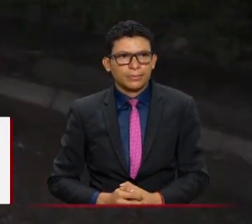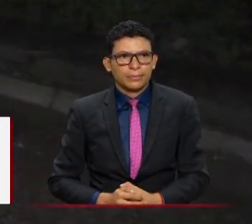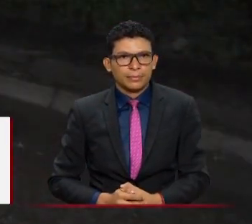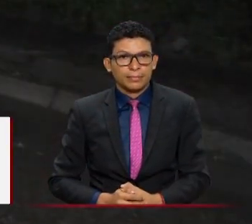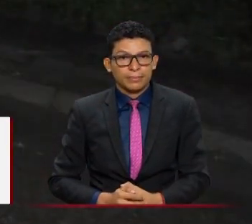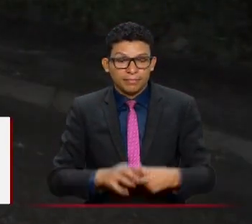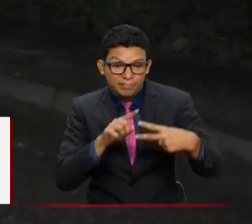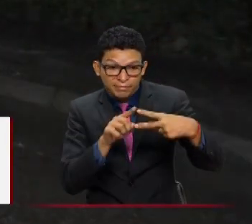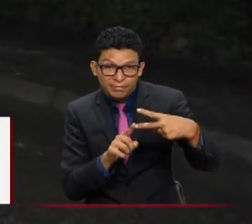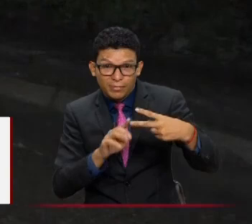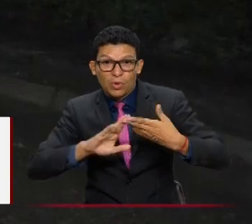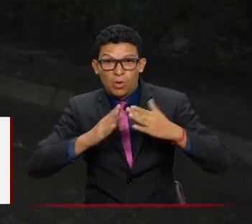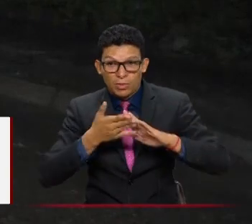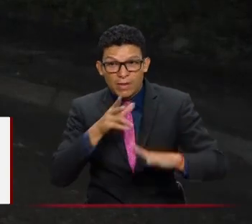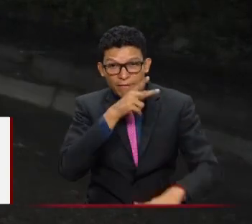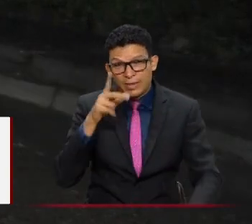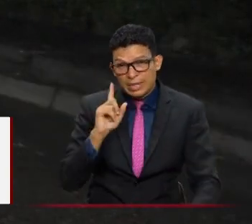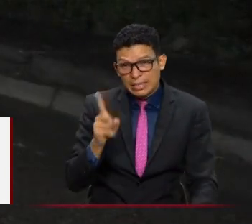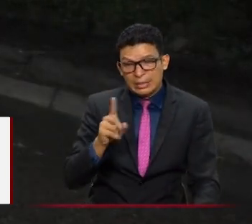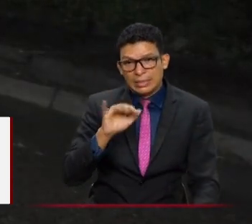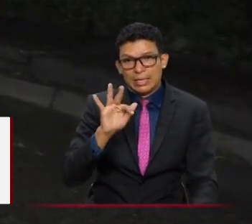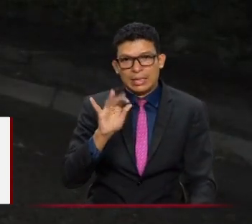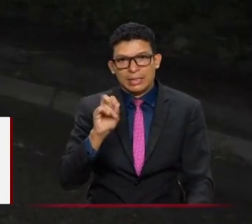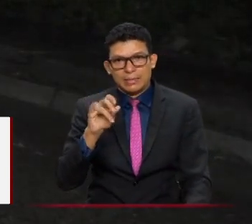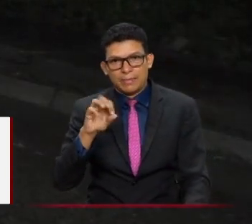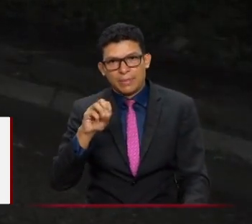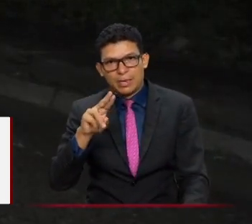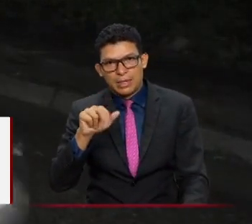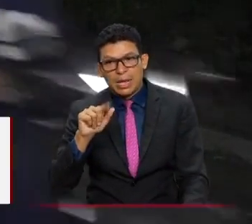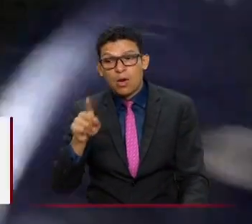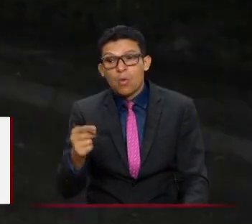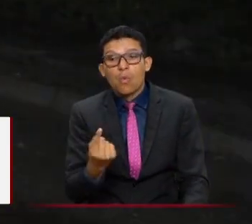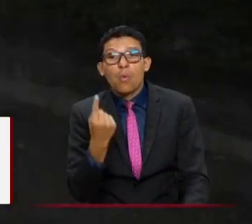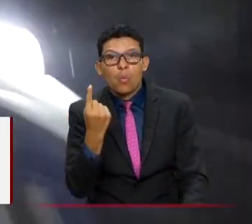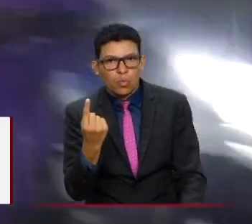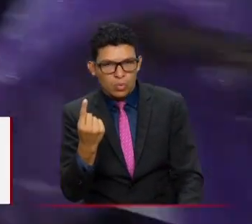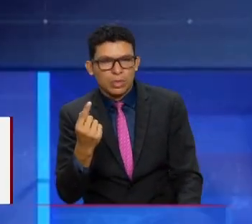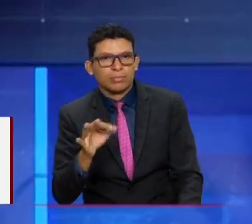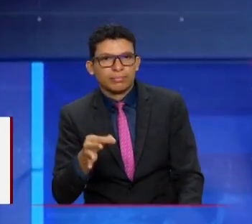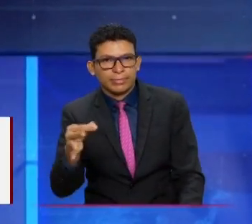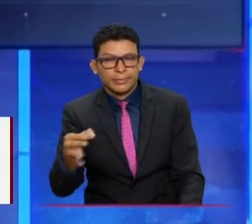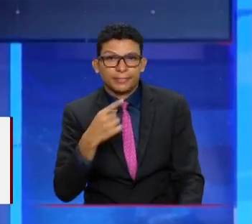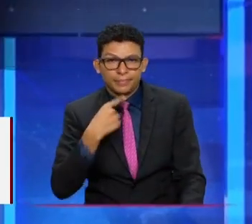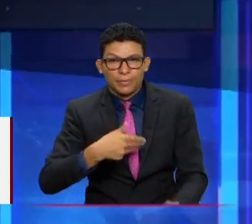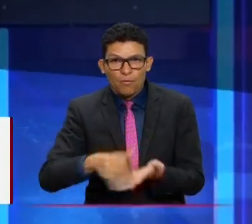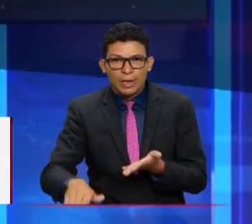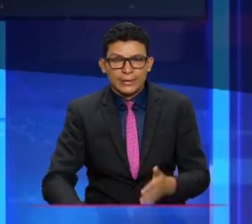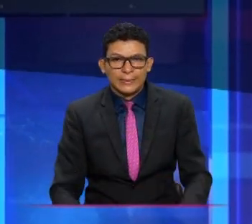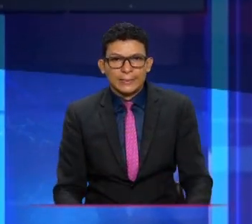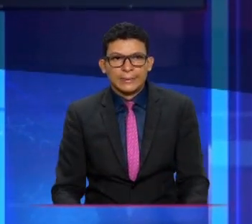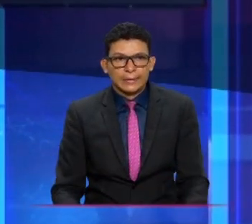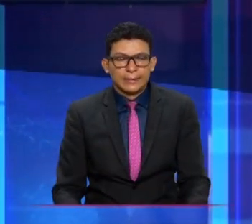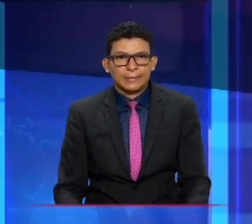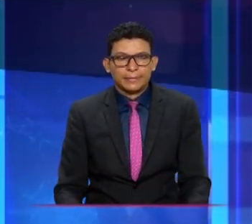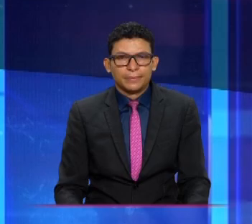Son dos las comunidades de zona rural del municipio de Isthmina y una del municipio de Isthmina que se desplazaron.